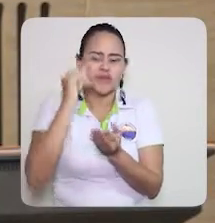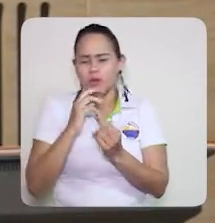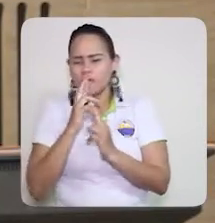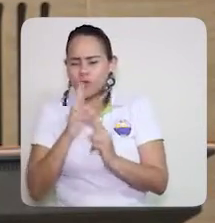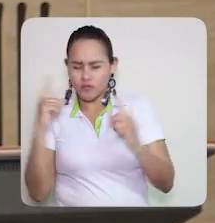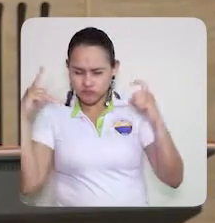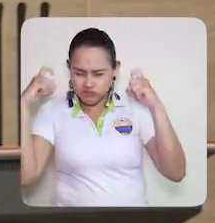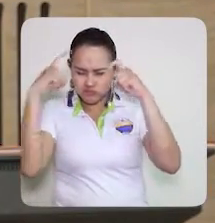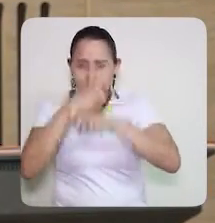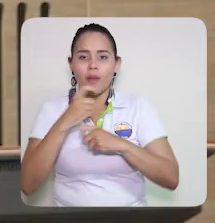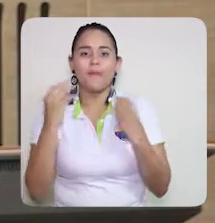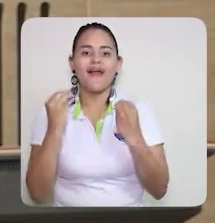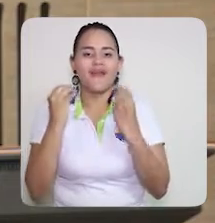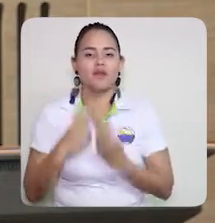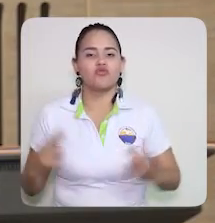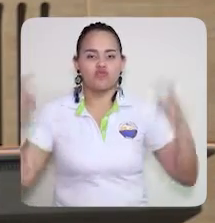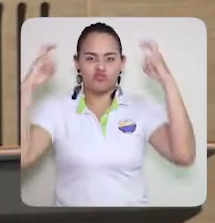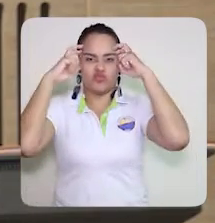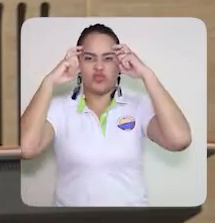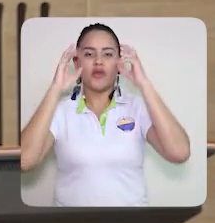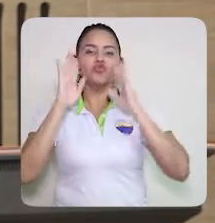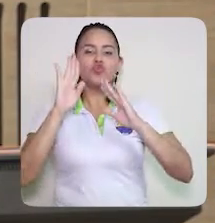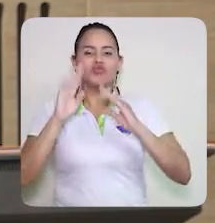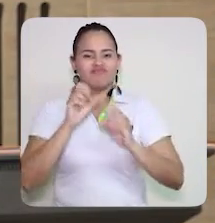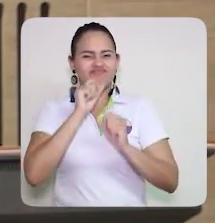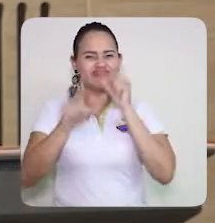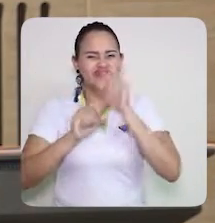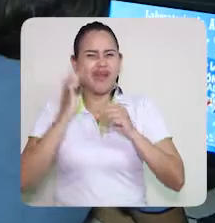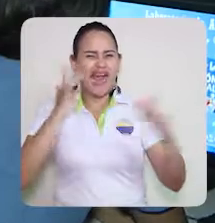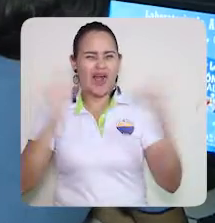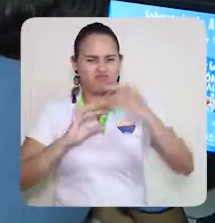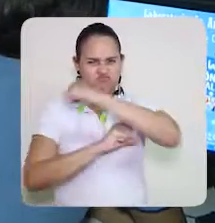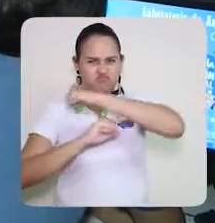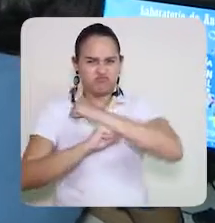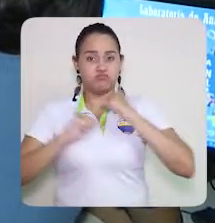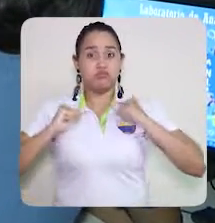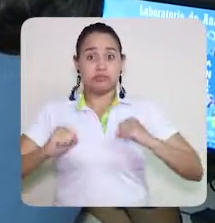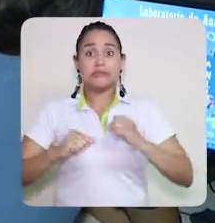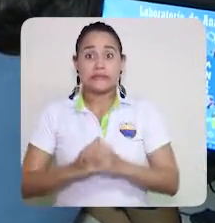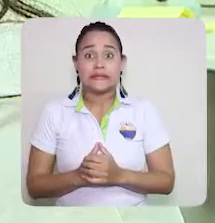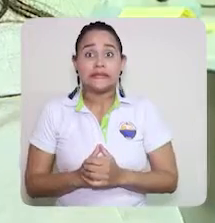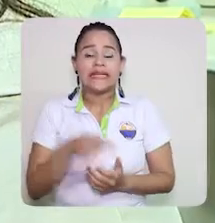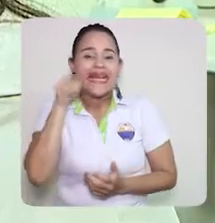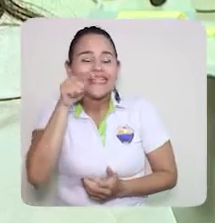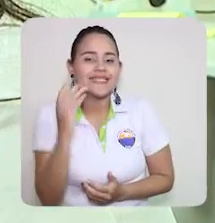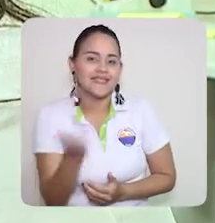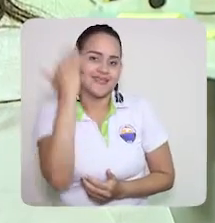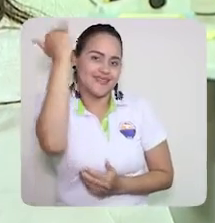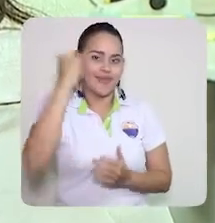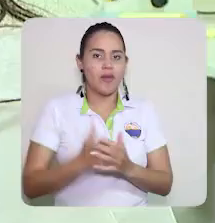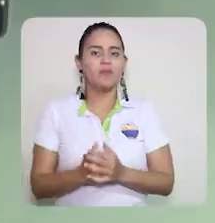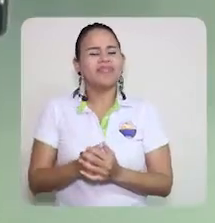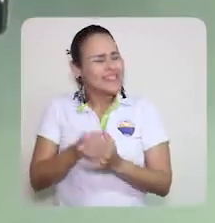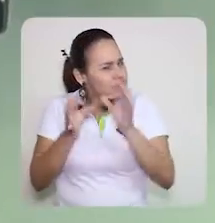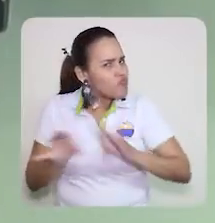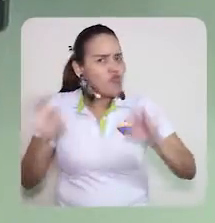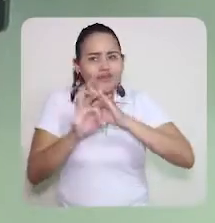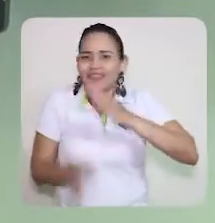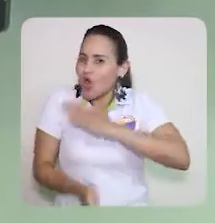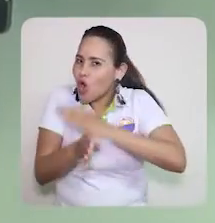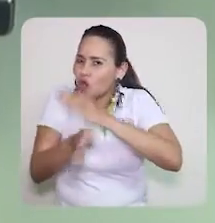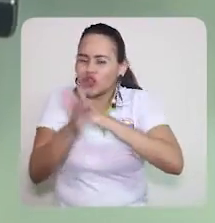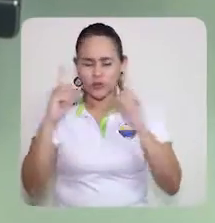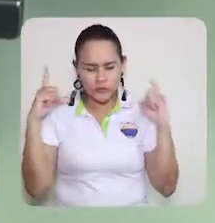conocimiento básico y las preguntas fundamentales de la ciencia. Y creo que esa falsa dicotomía entre básico y aplicado hay que romperla y hay que